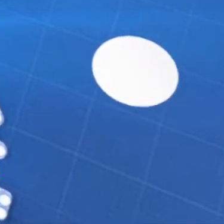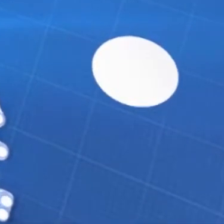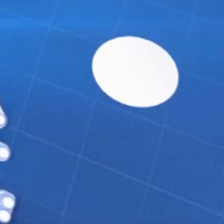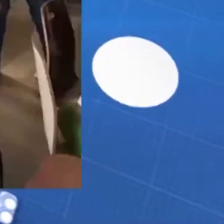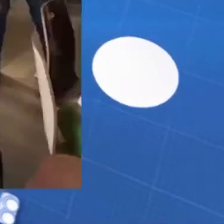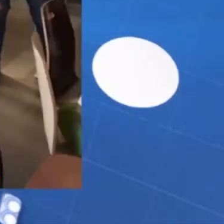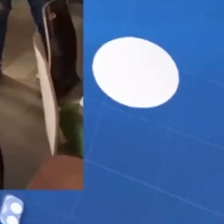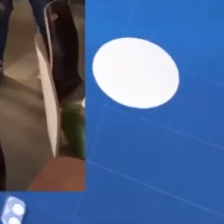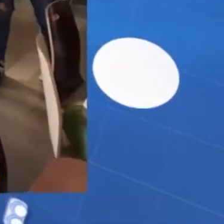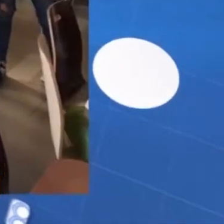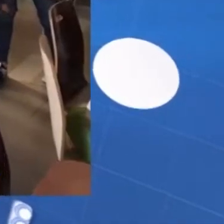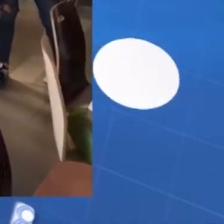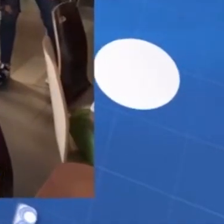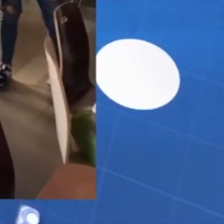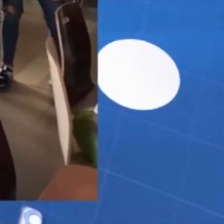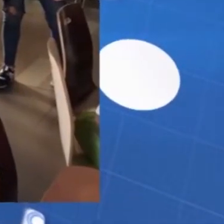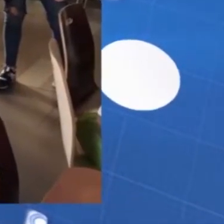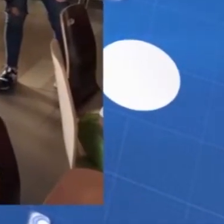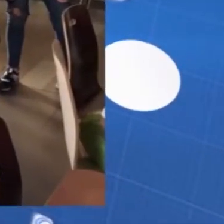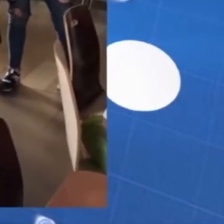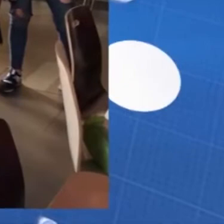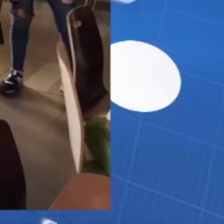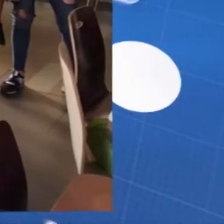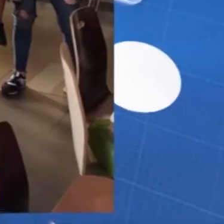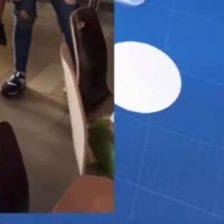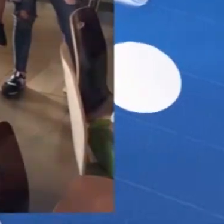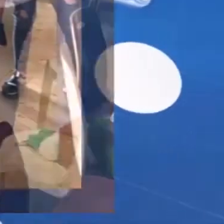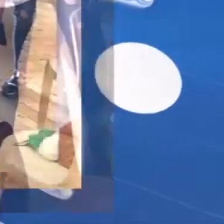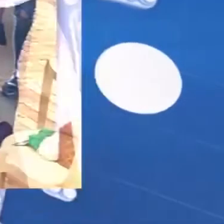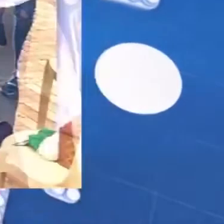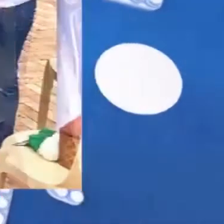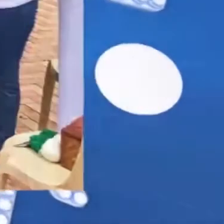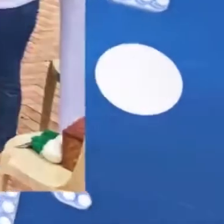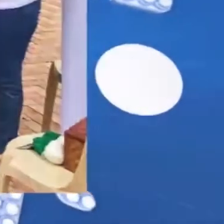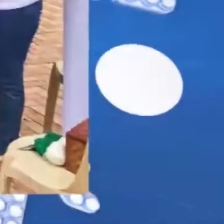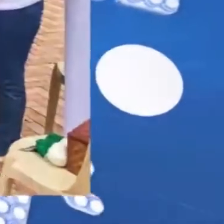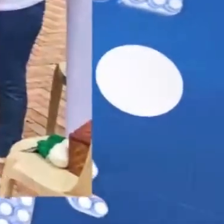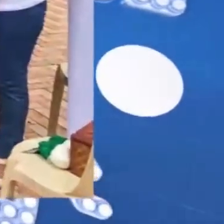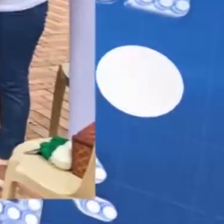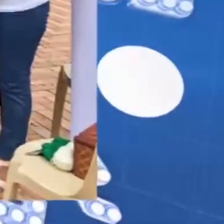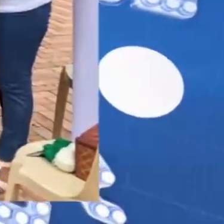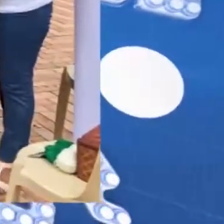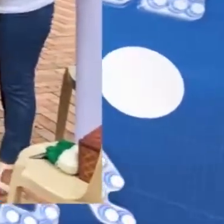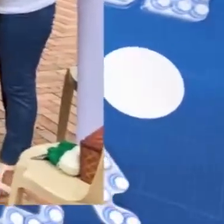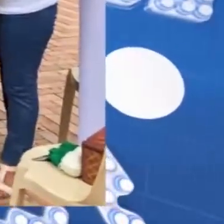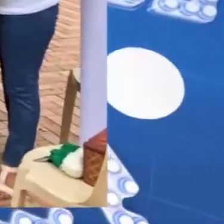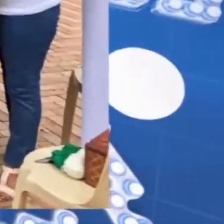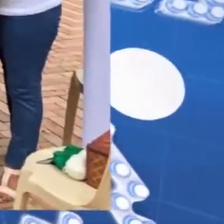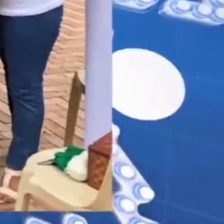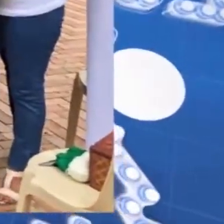necesitando ingenio tejer y seguirá capacitando a las mujeres para diversas causas que benefician la vida de los más vulnerables